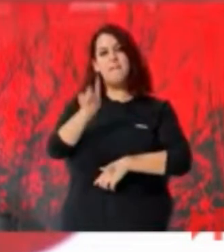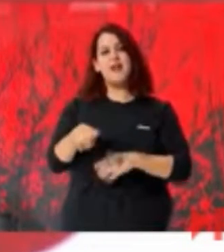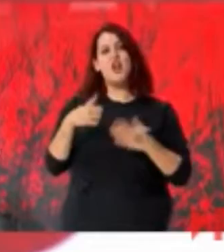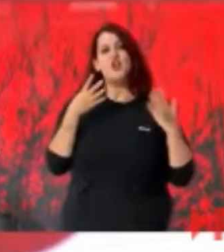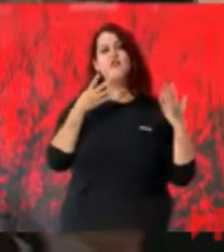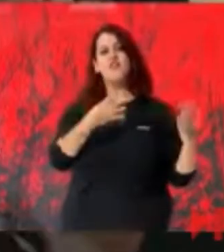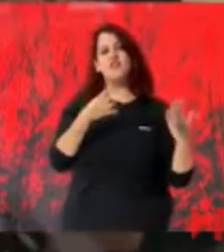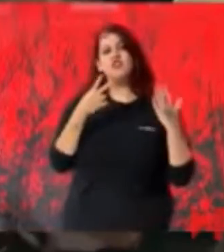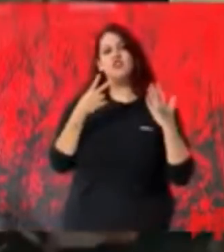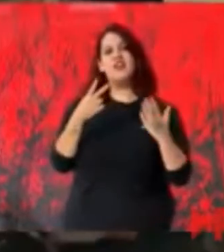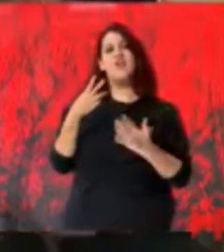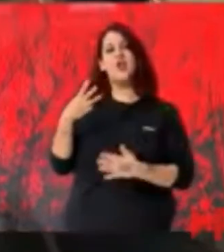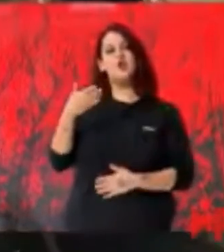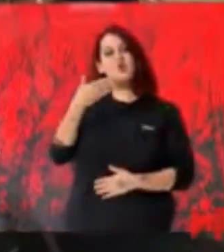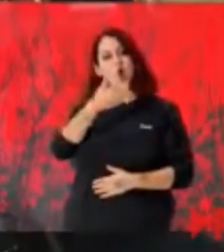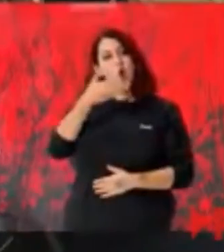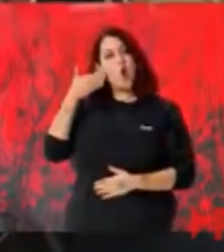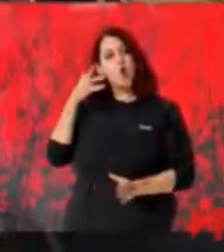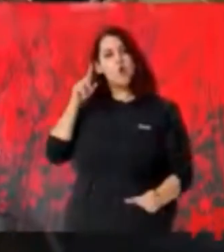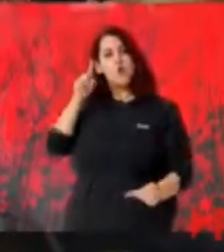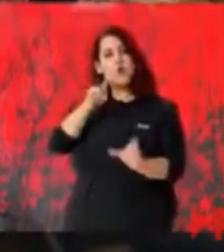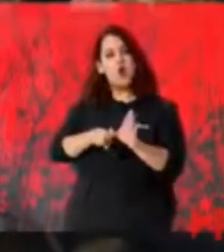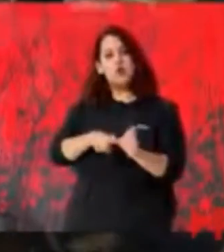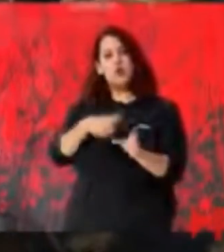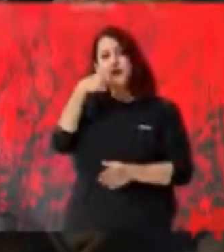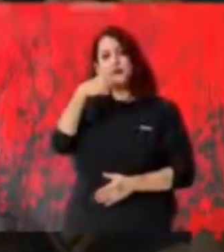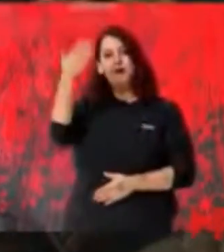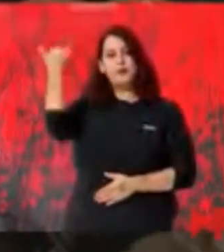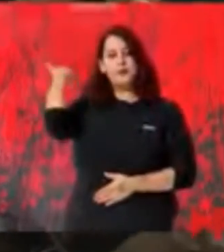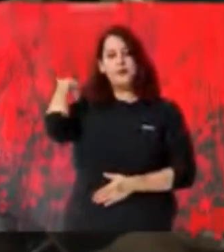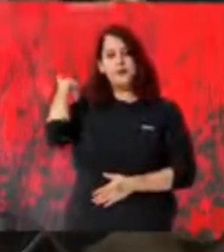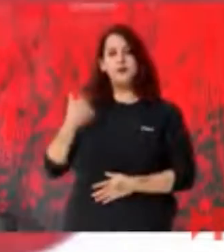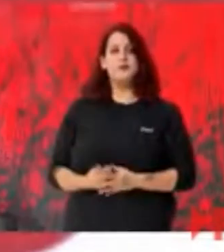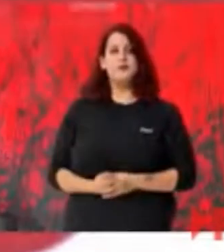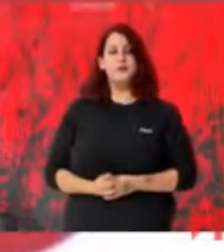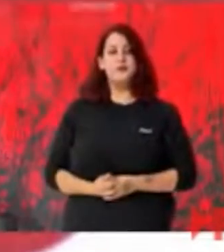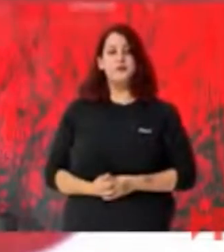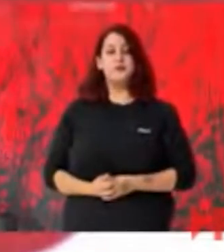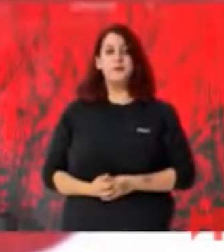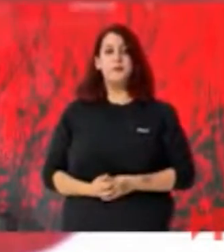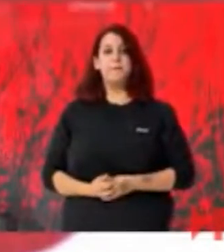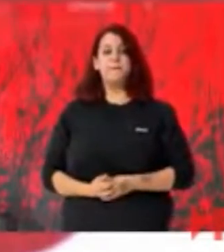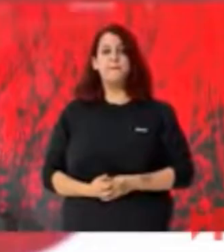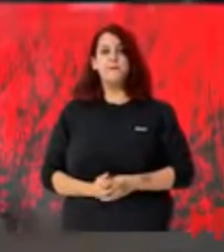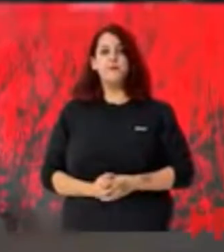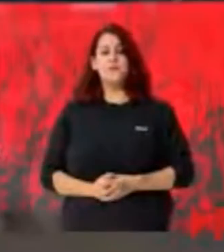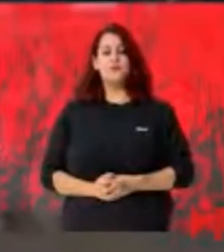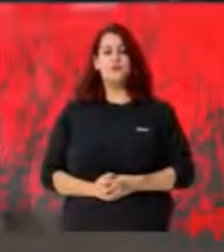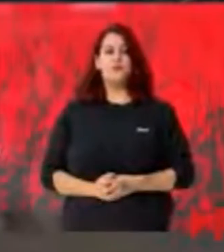A mucha honra. Es más, me gustaría